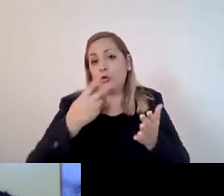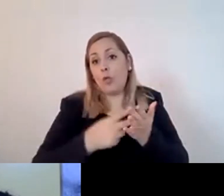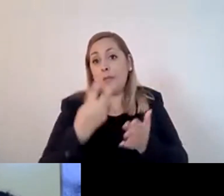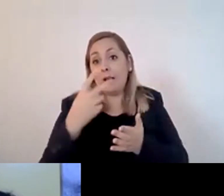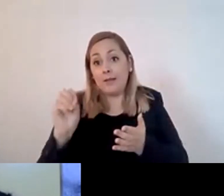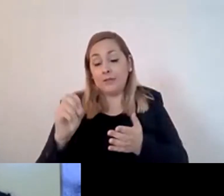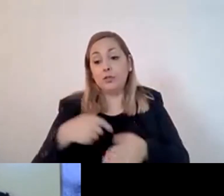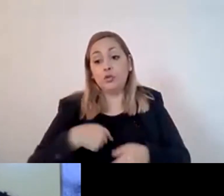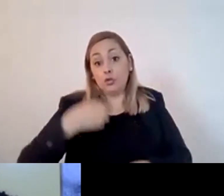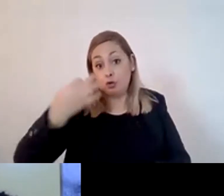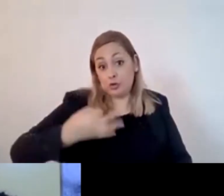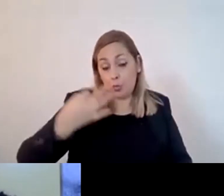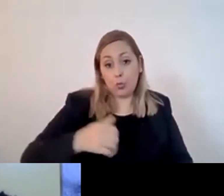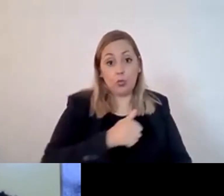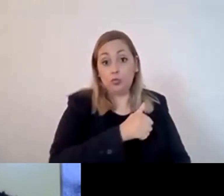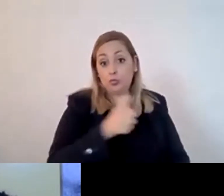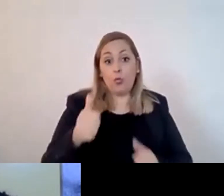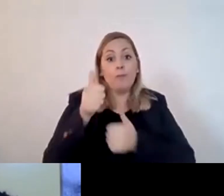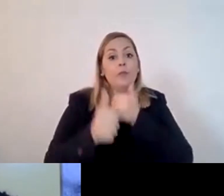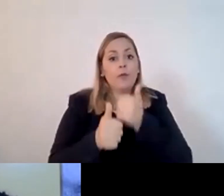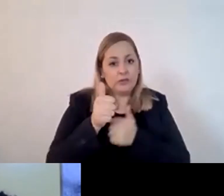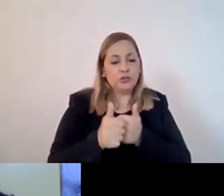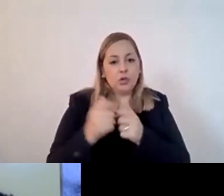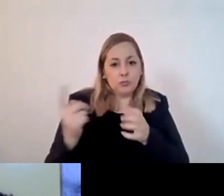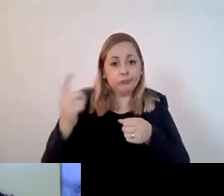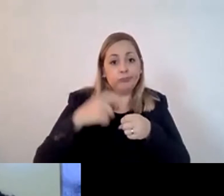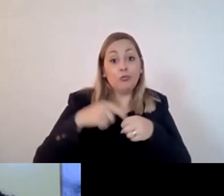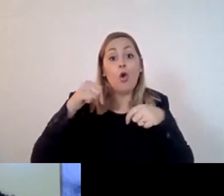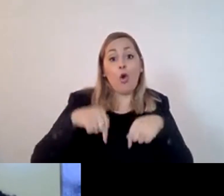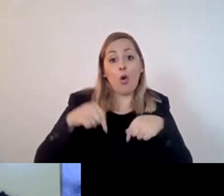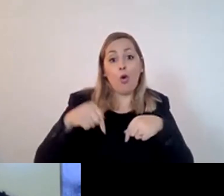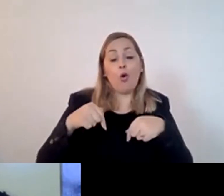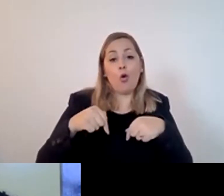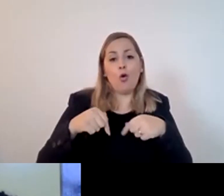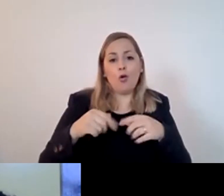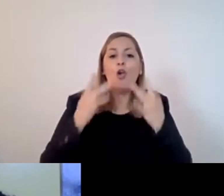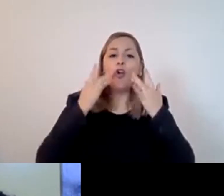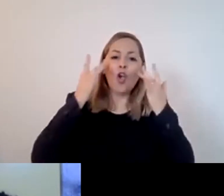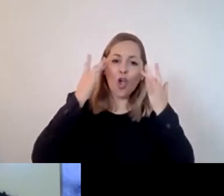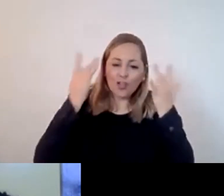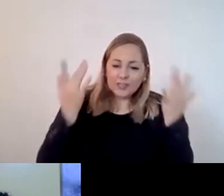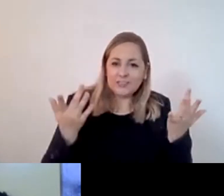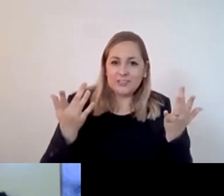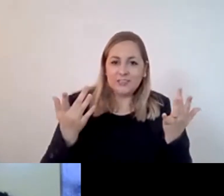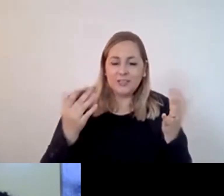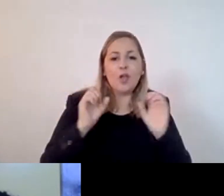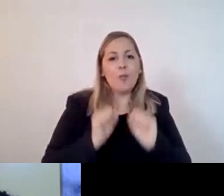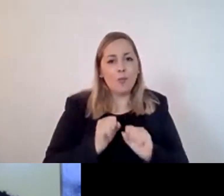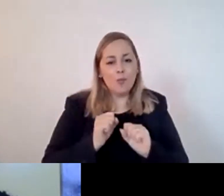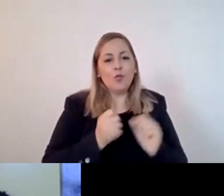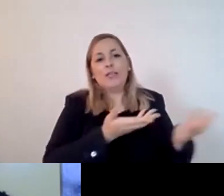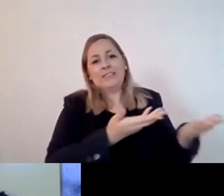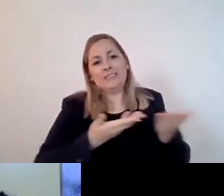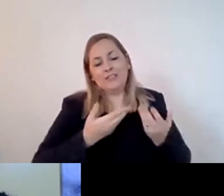que estoy segura que todos los profesionales que se conectaron hoy día están muy contentos de haber podido recibir toda